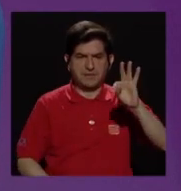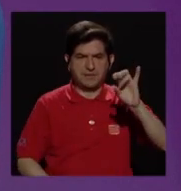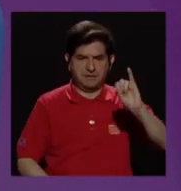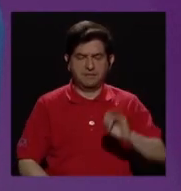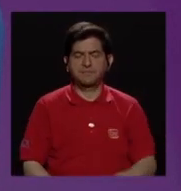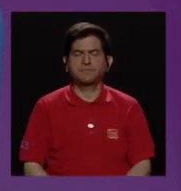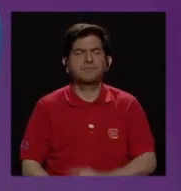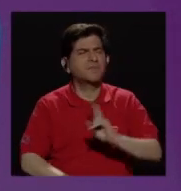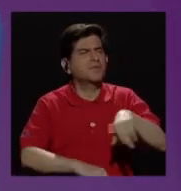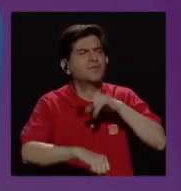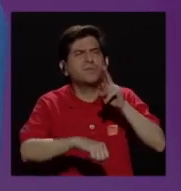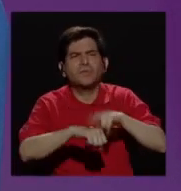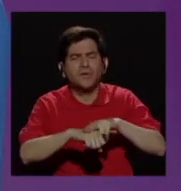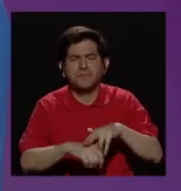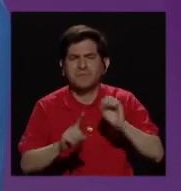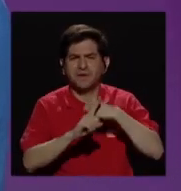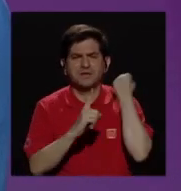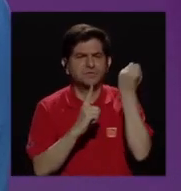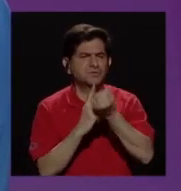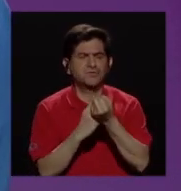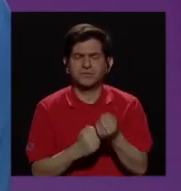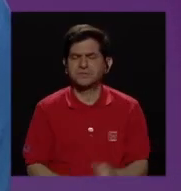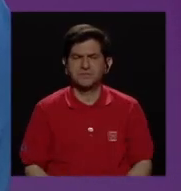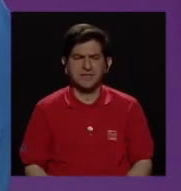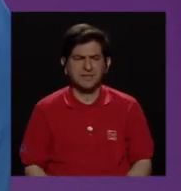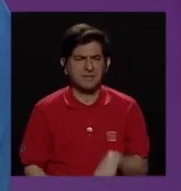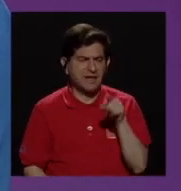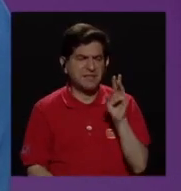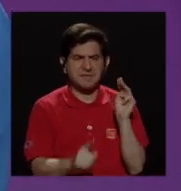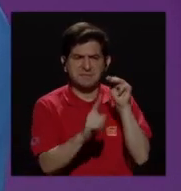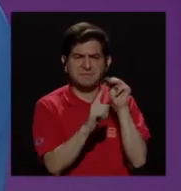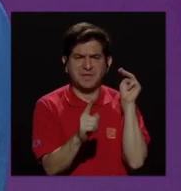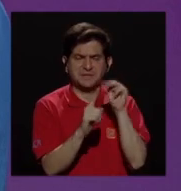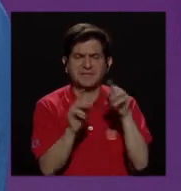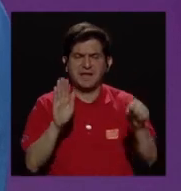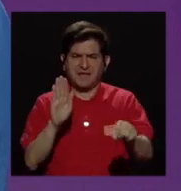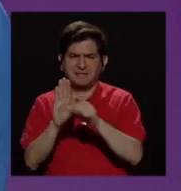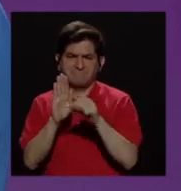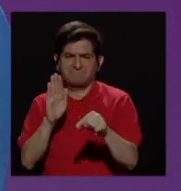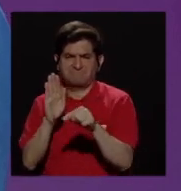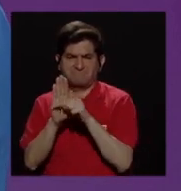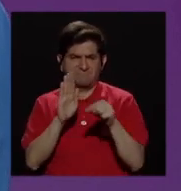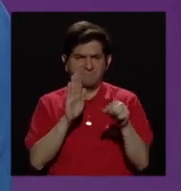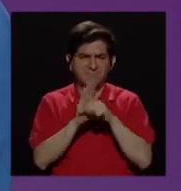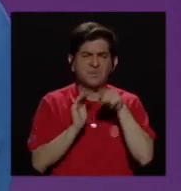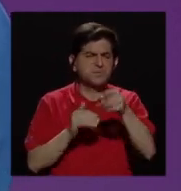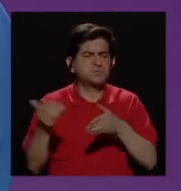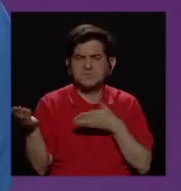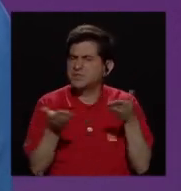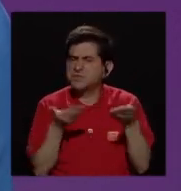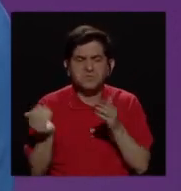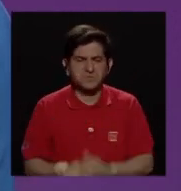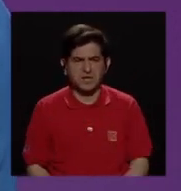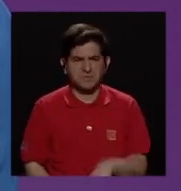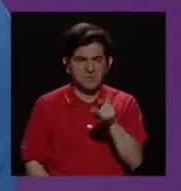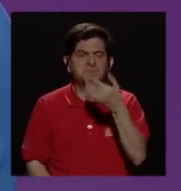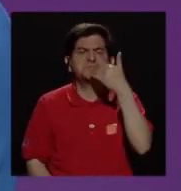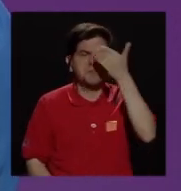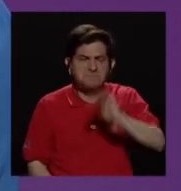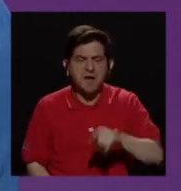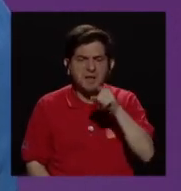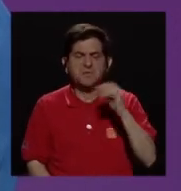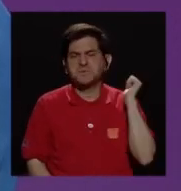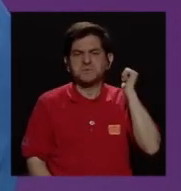generalmente lo que nos da la sociedad son mensajes negativos de que no servís para nada, de que sos lo malo, que sos